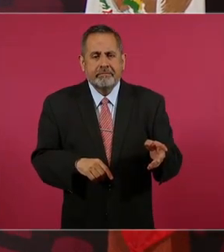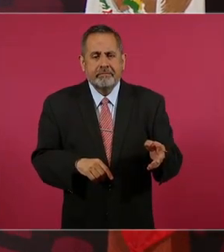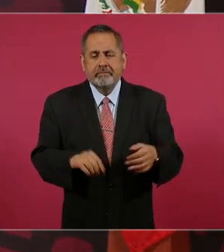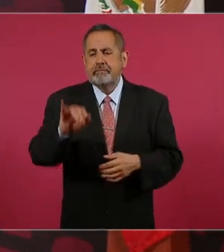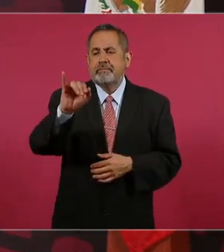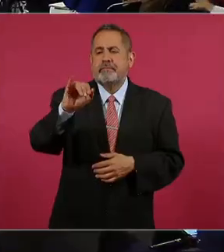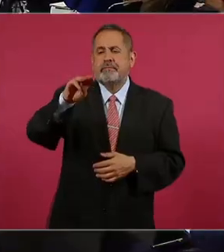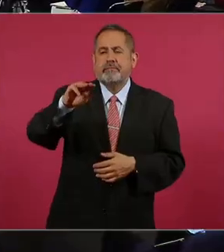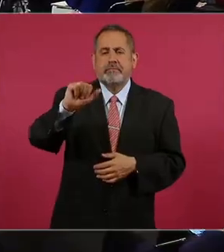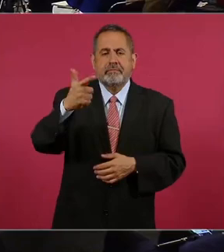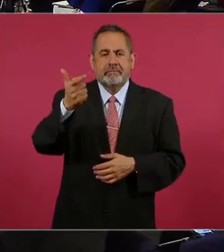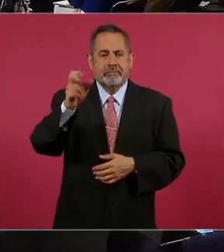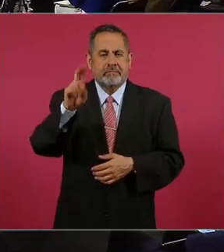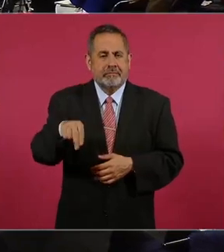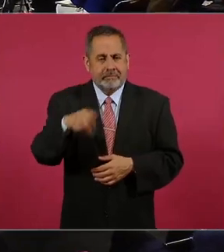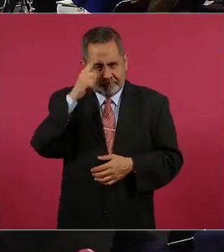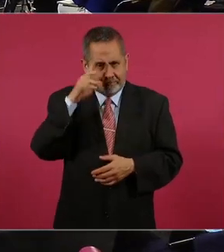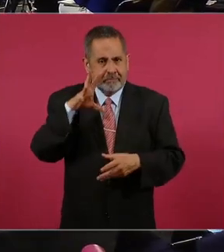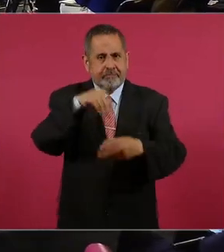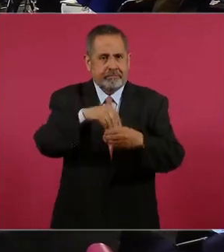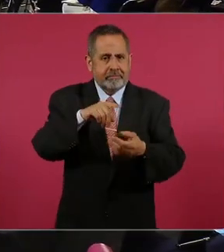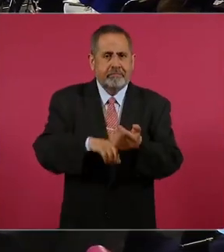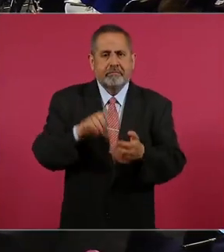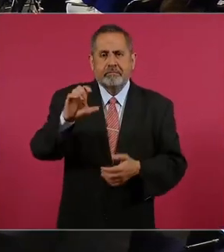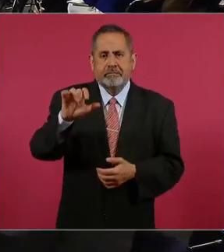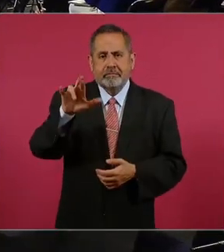Imagen, donde está Ciro.